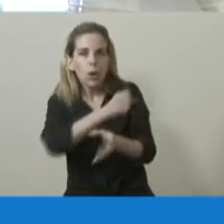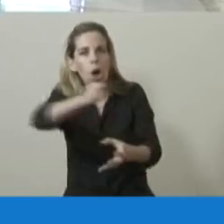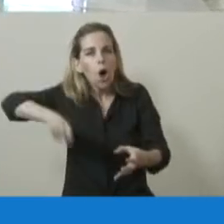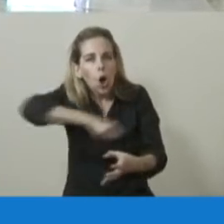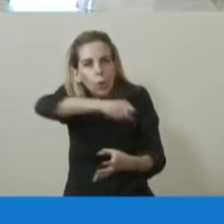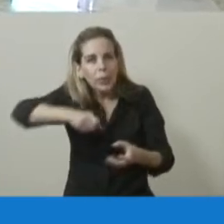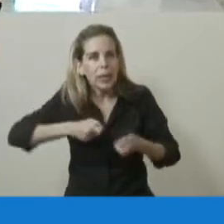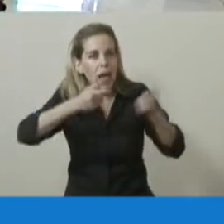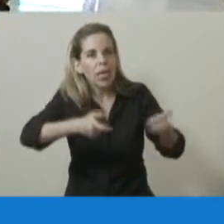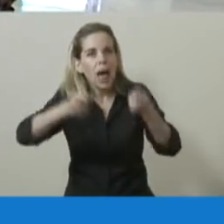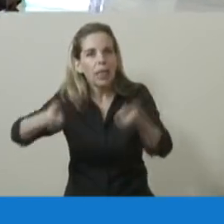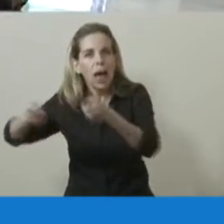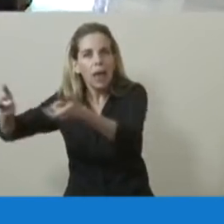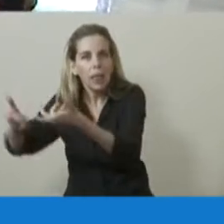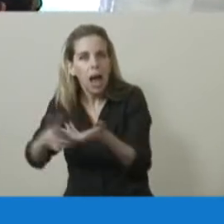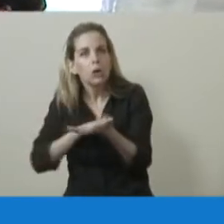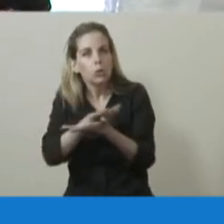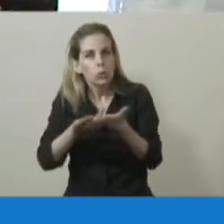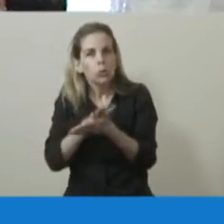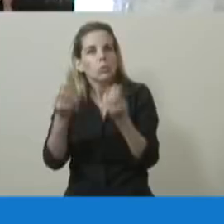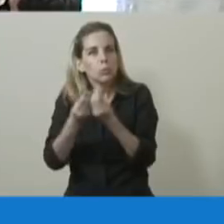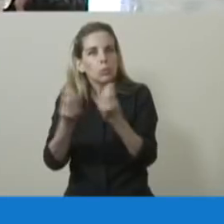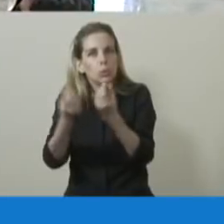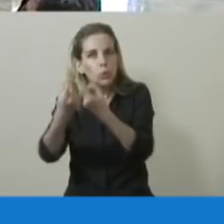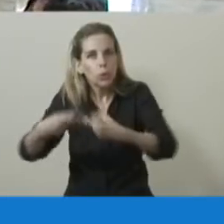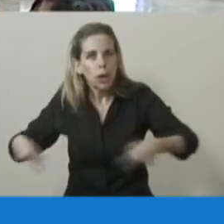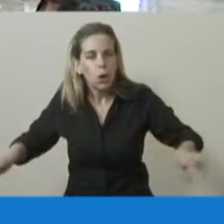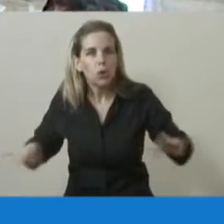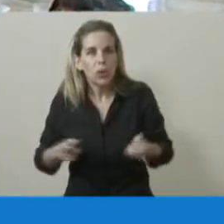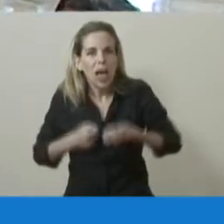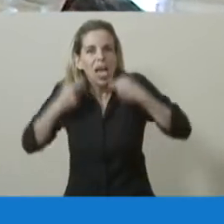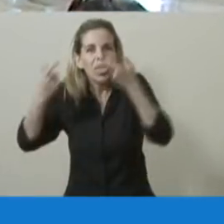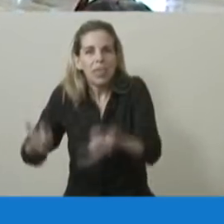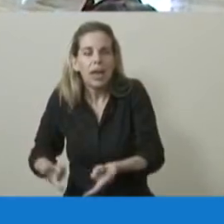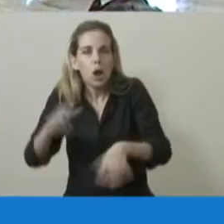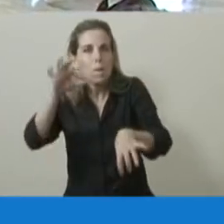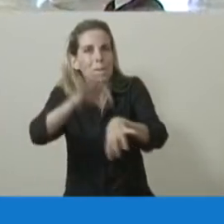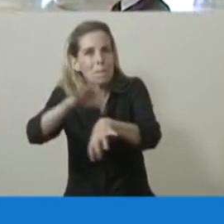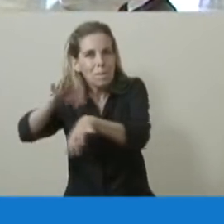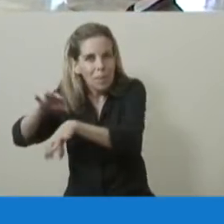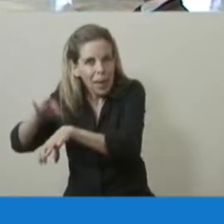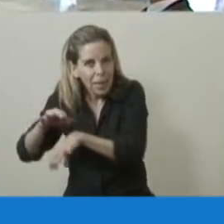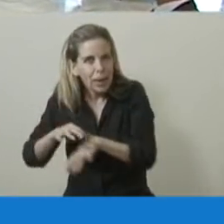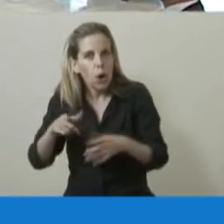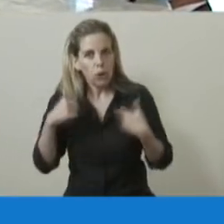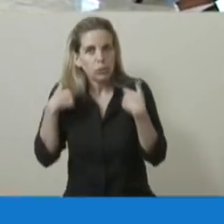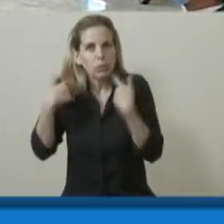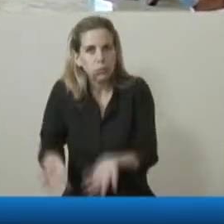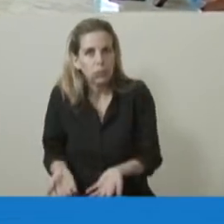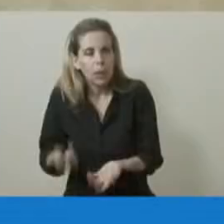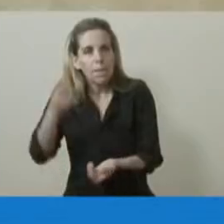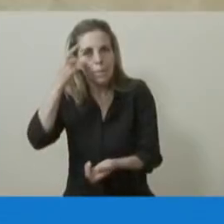los argentinos y pusieron sus mejores médicos para atender la salud de los